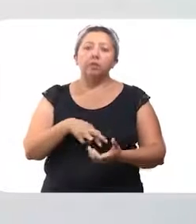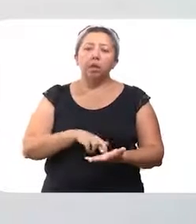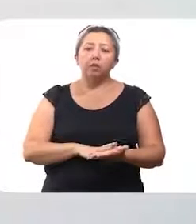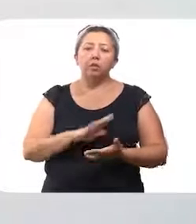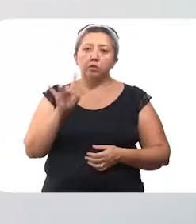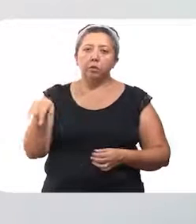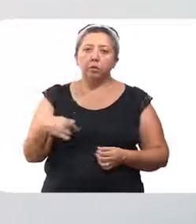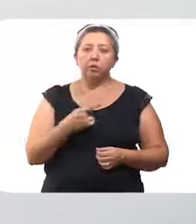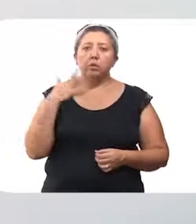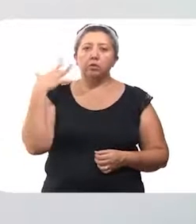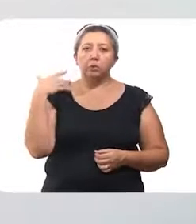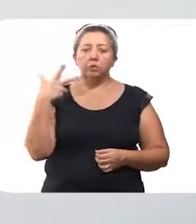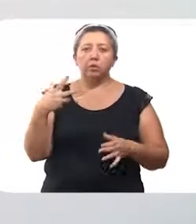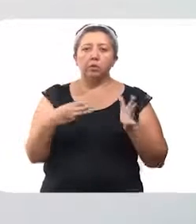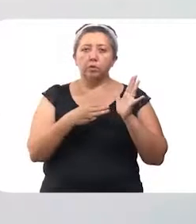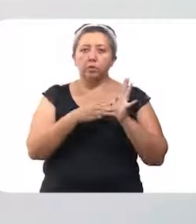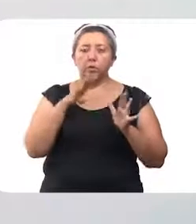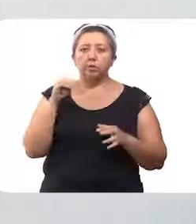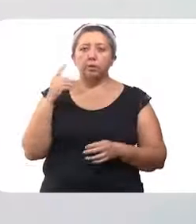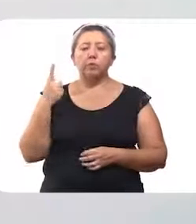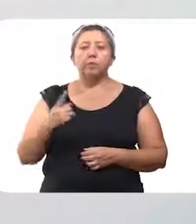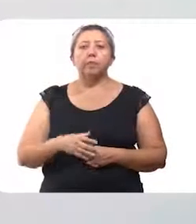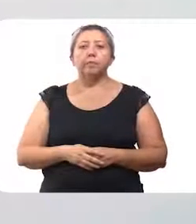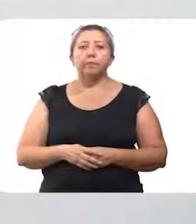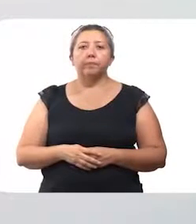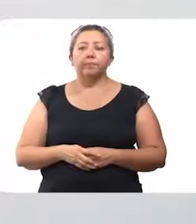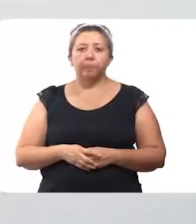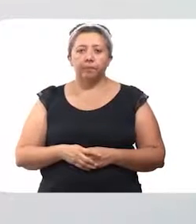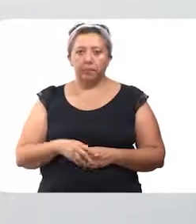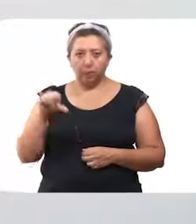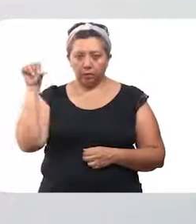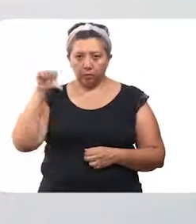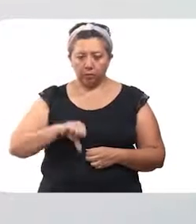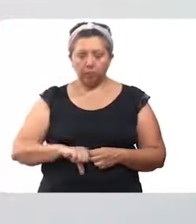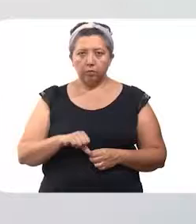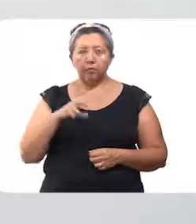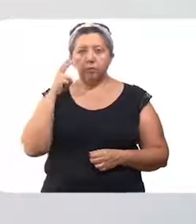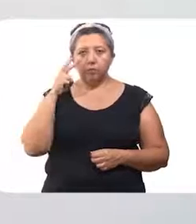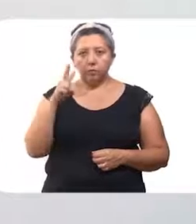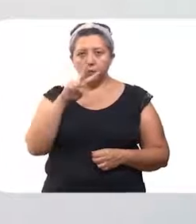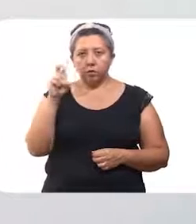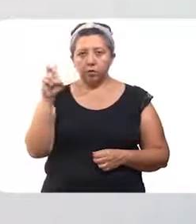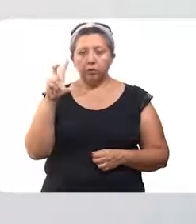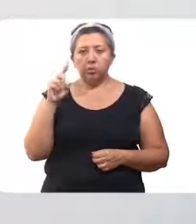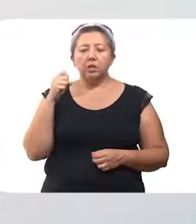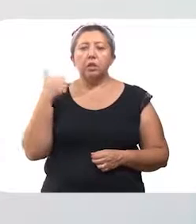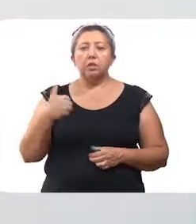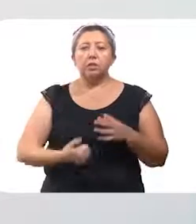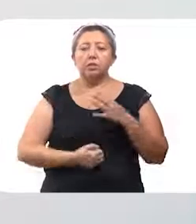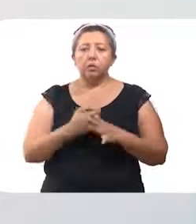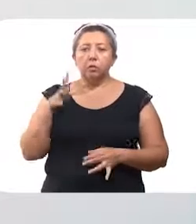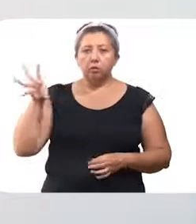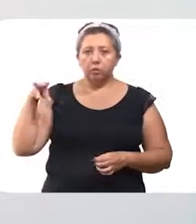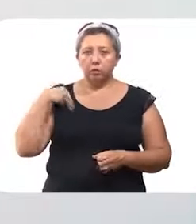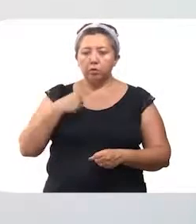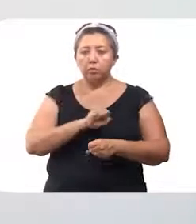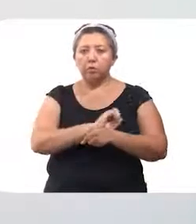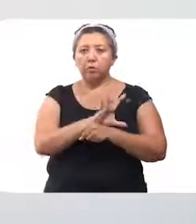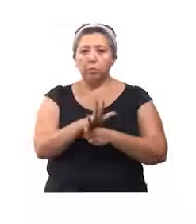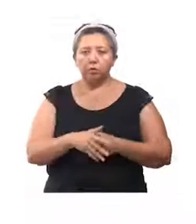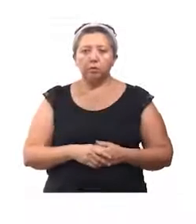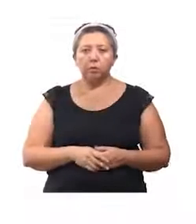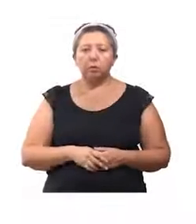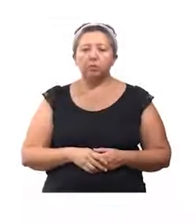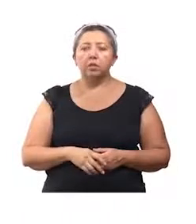contagios registrados, que son 58.091. Hoy se detectaron 236 nuevos contagios de